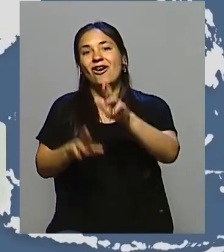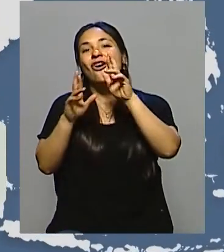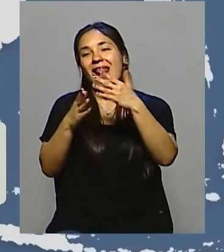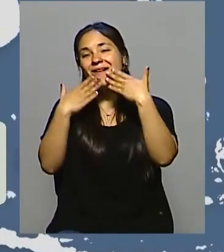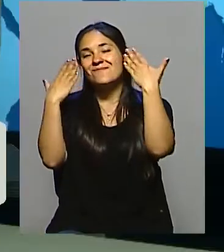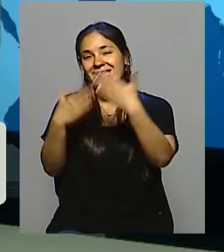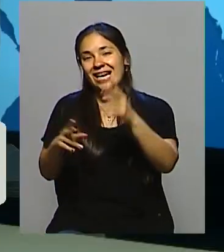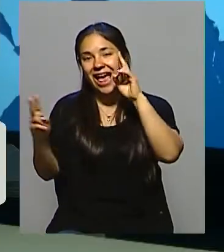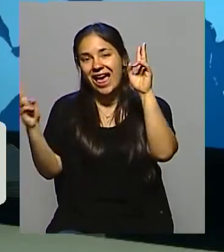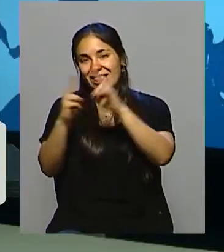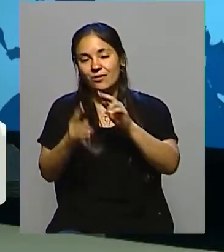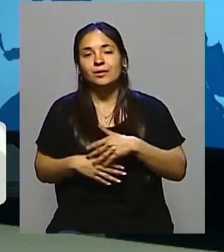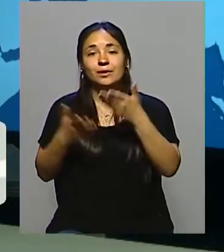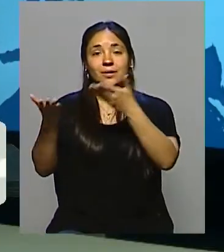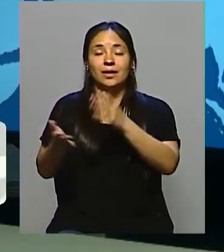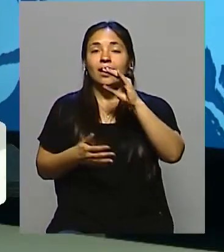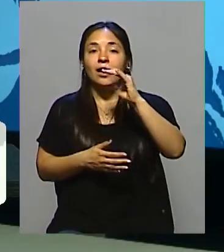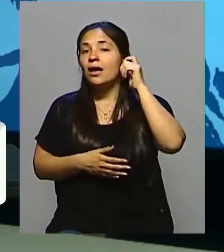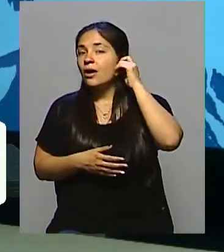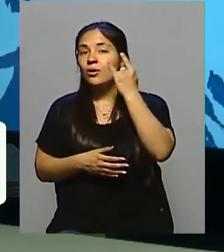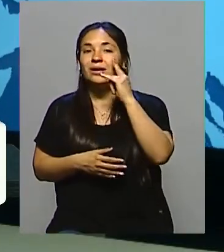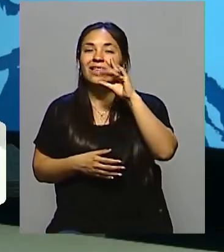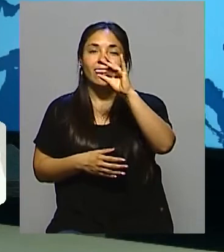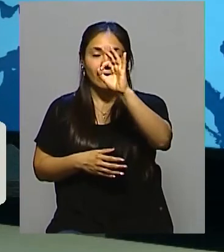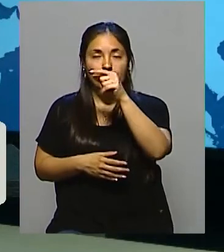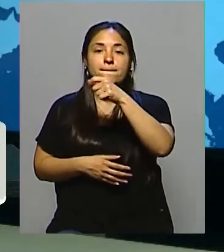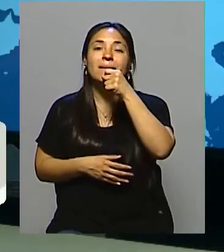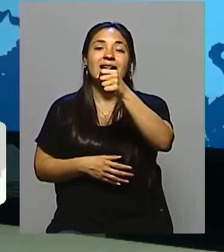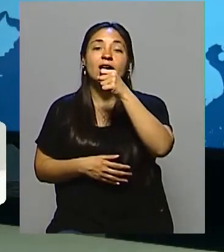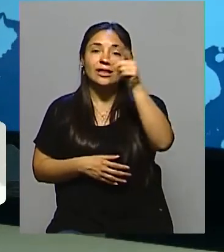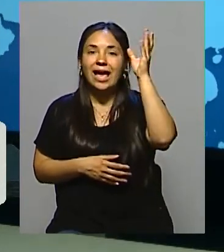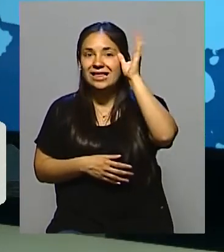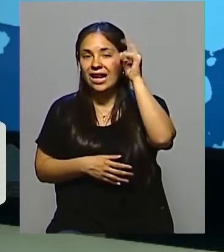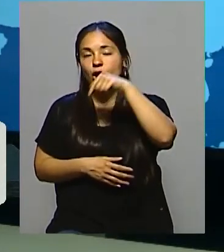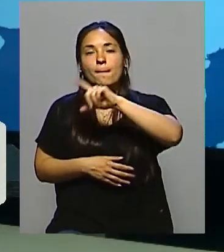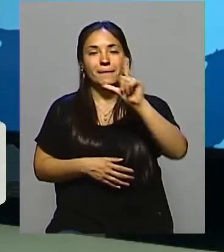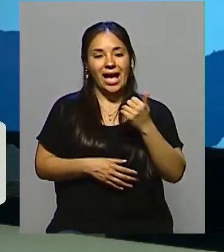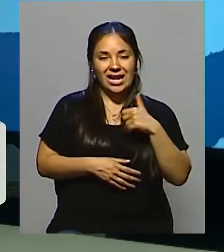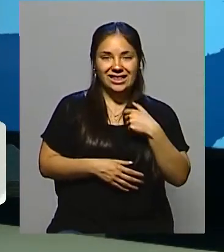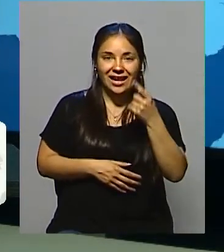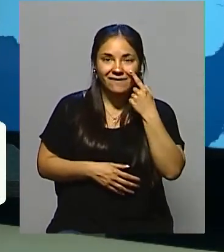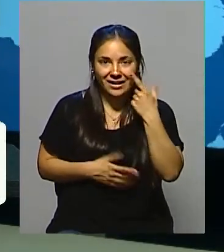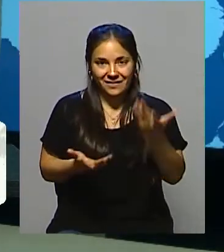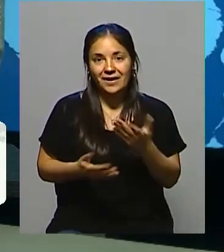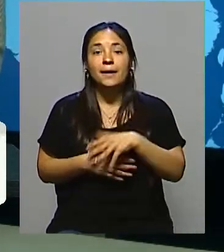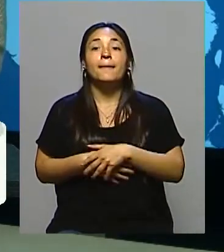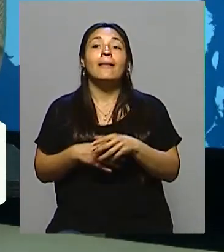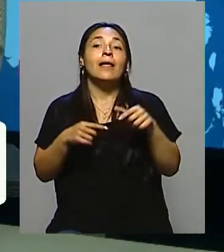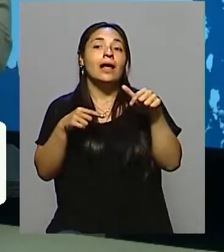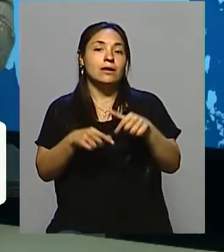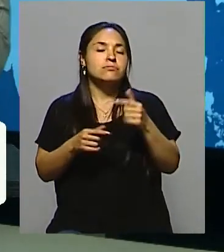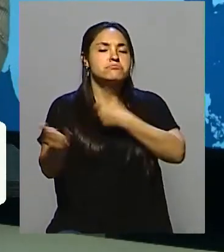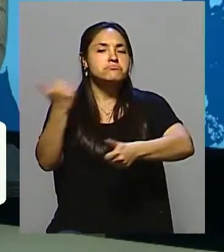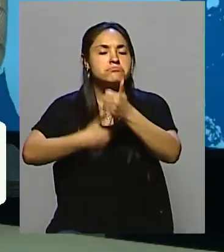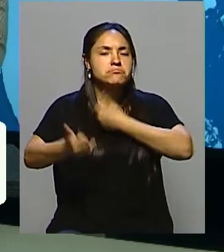luego. Así pasaba Guido Gasoli, periodista italiano radicado en Argentina, que nos hablaba y analizaba la situación